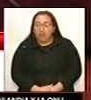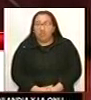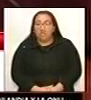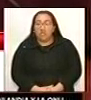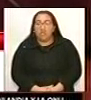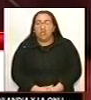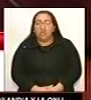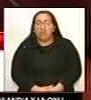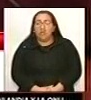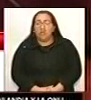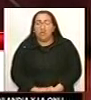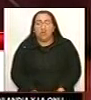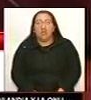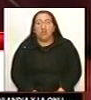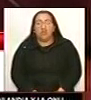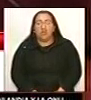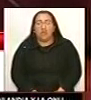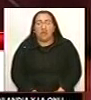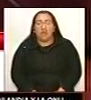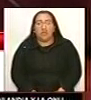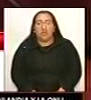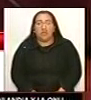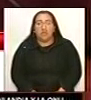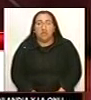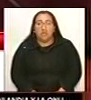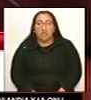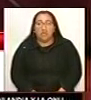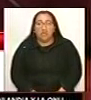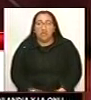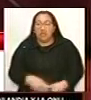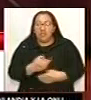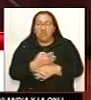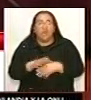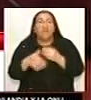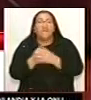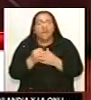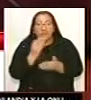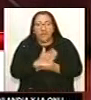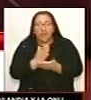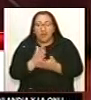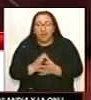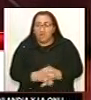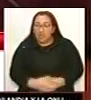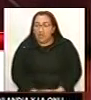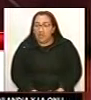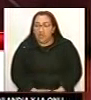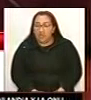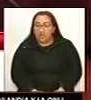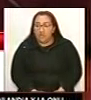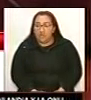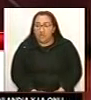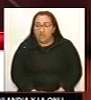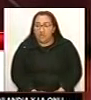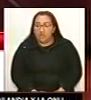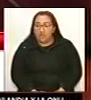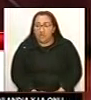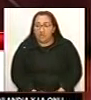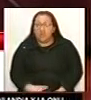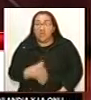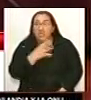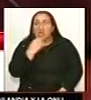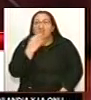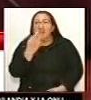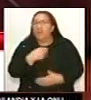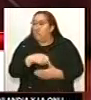algún material que no cabía y en forma transitoria en nuestros almacenamientos. Yo no sé quién ha firmado